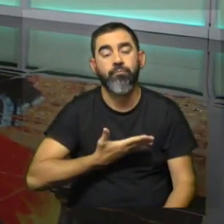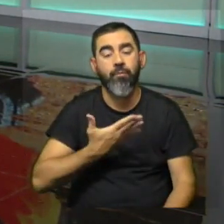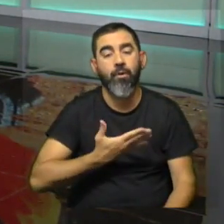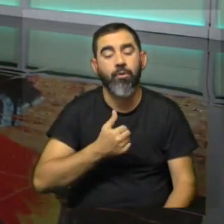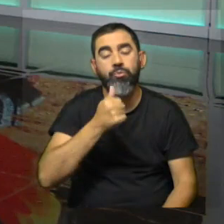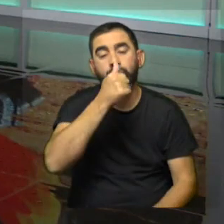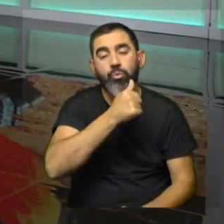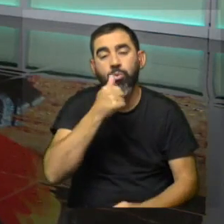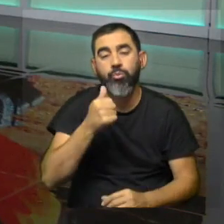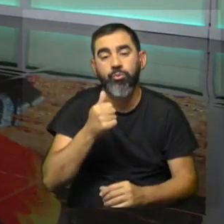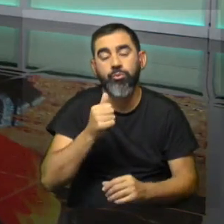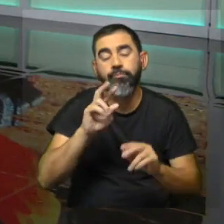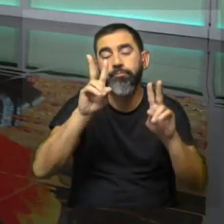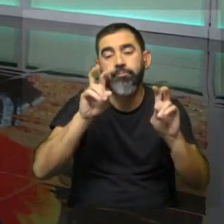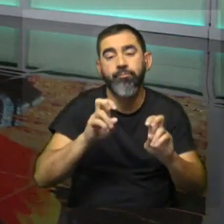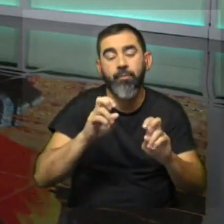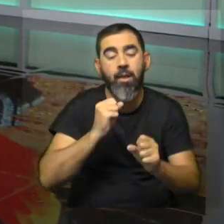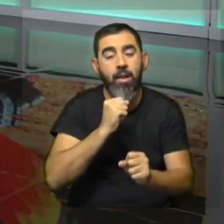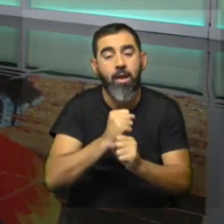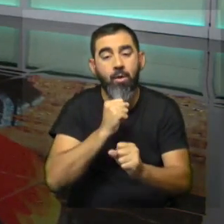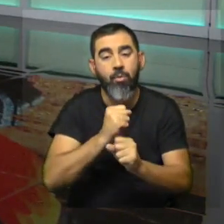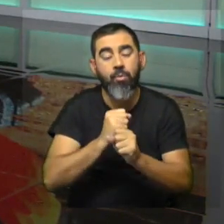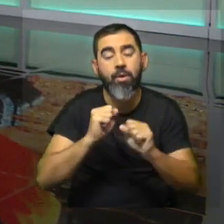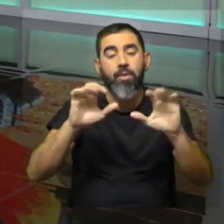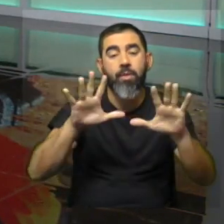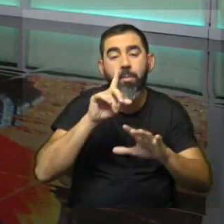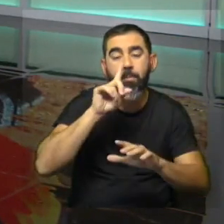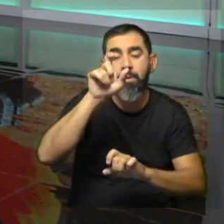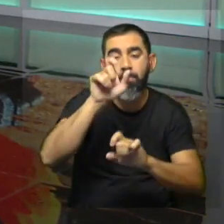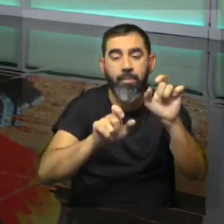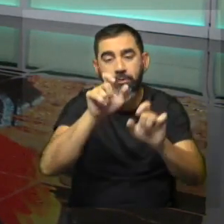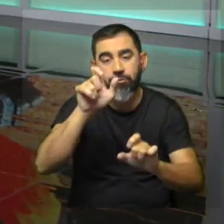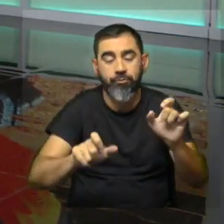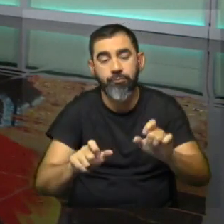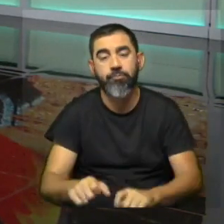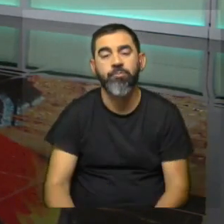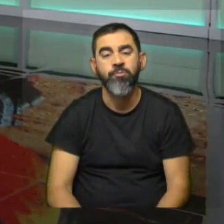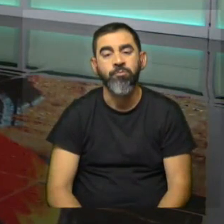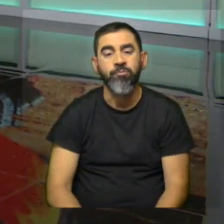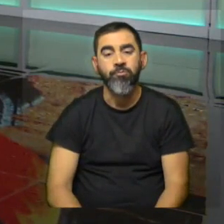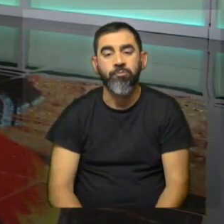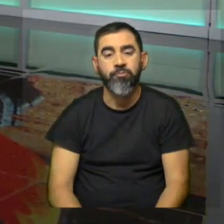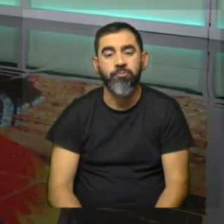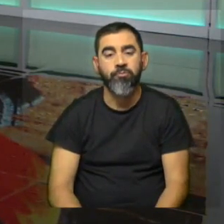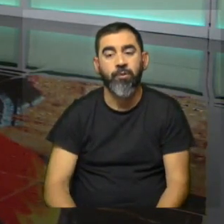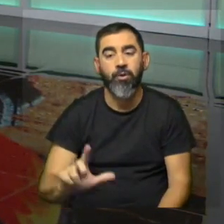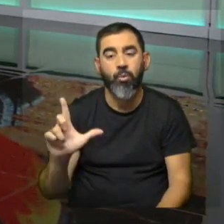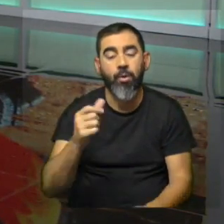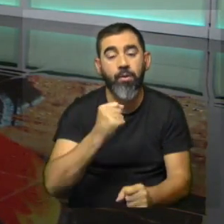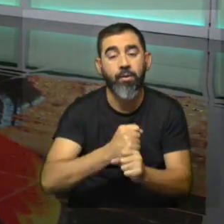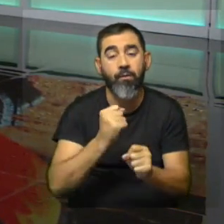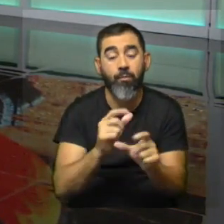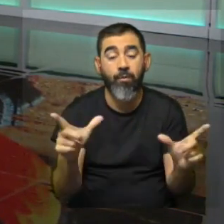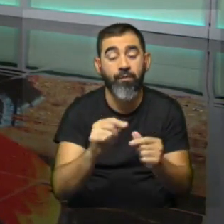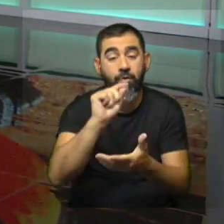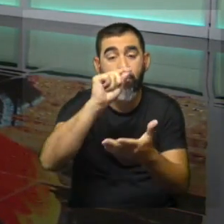para, bueno, oportunidades laborales para unas 10.000 personas concretas, las medidas que piden, que quedaron sin trabajo con el término